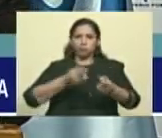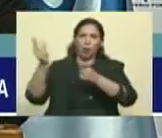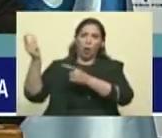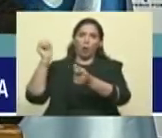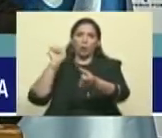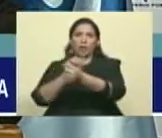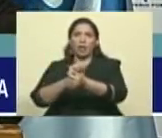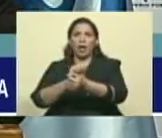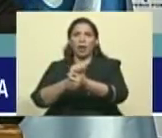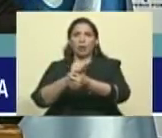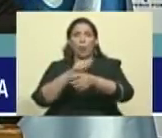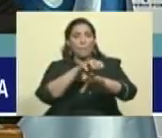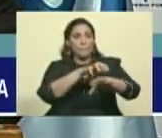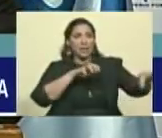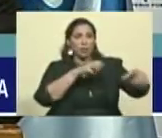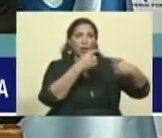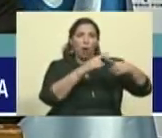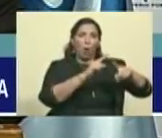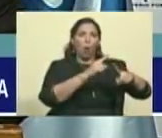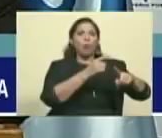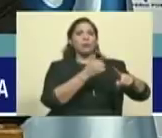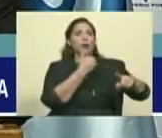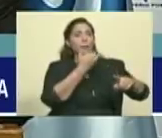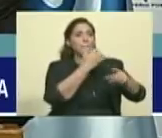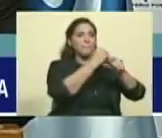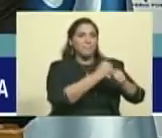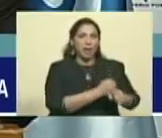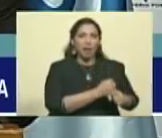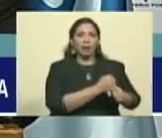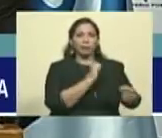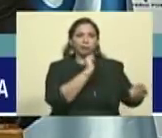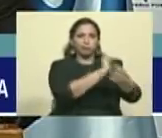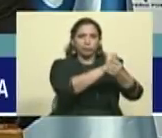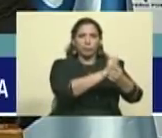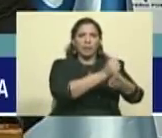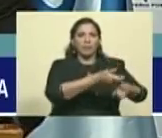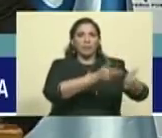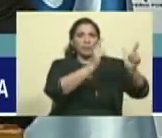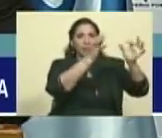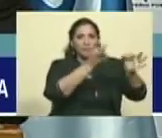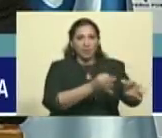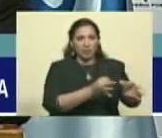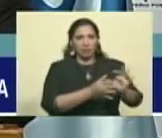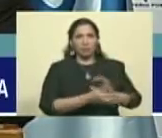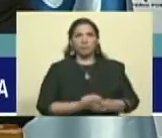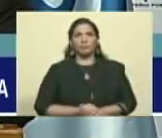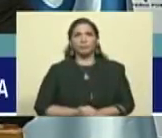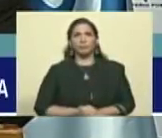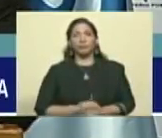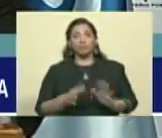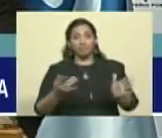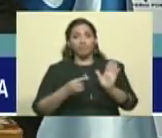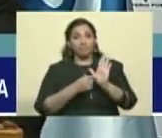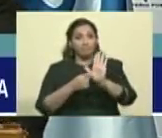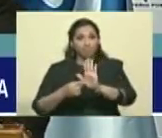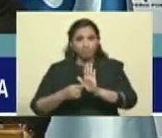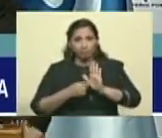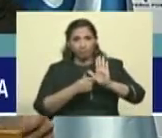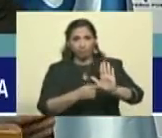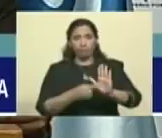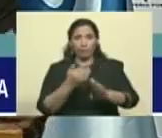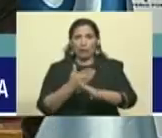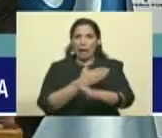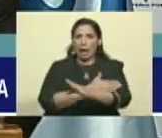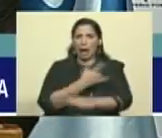en proceso de ser condenados de manera definitiva. Esto revela, pues, como dije